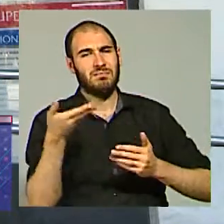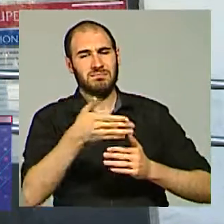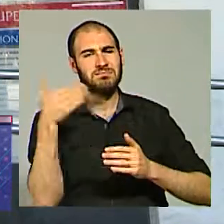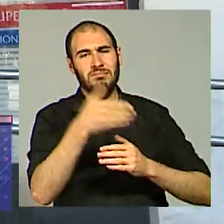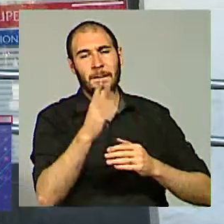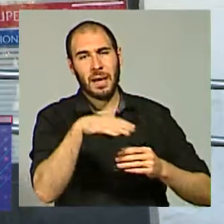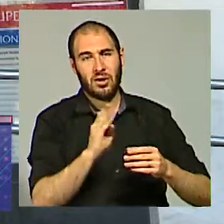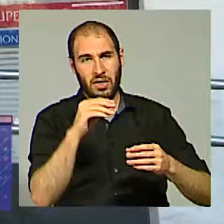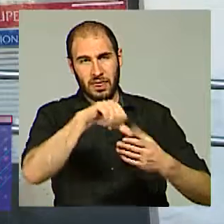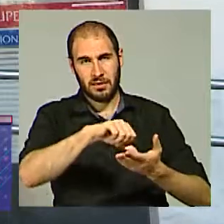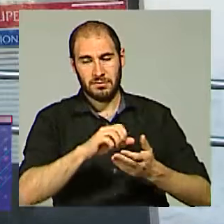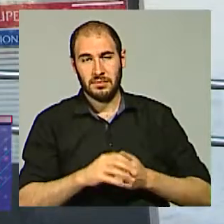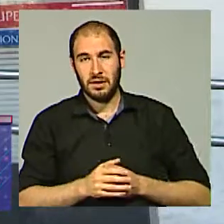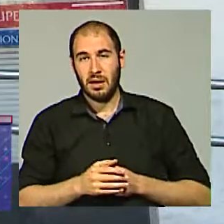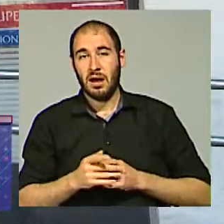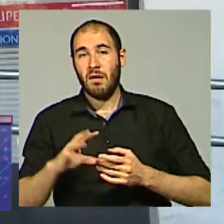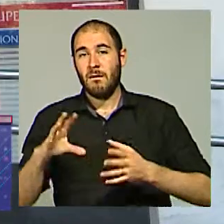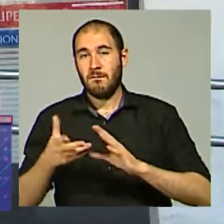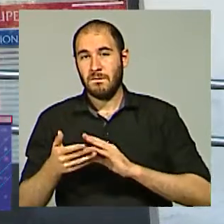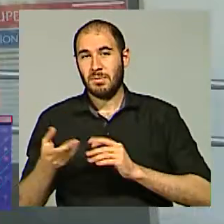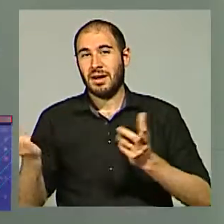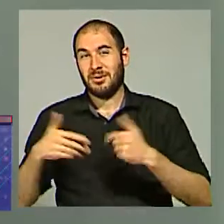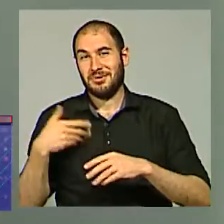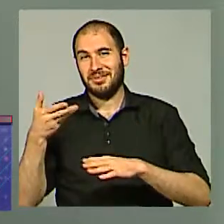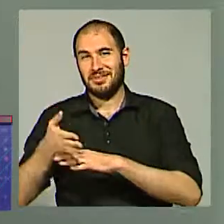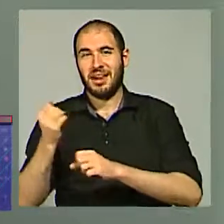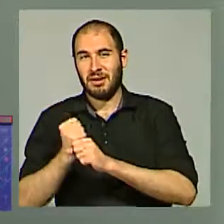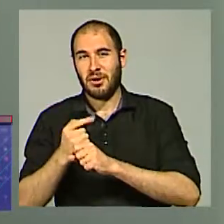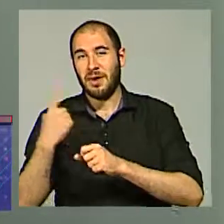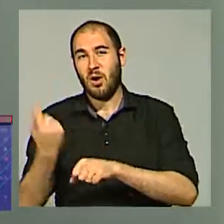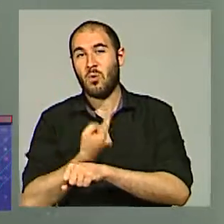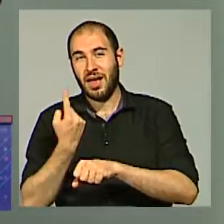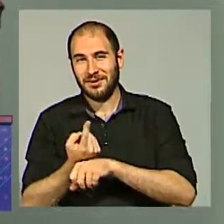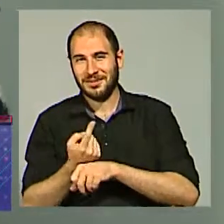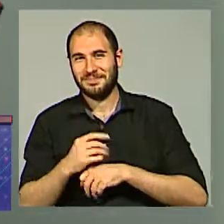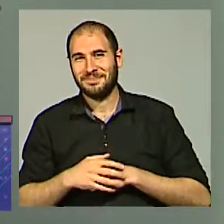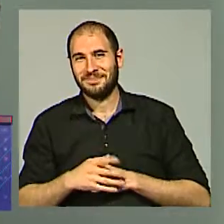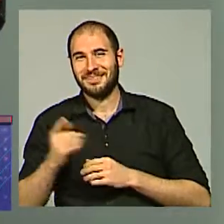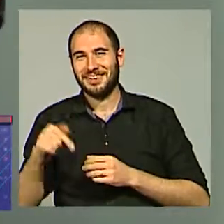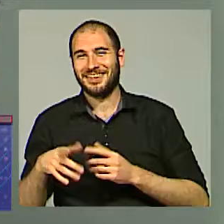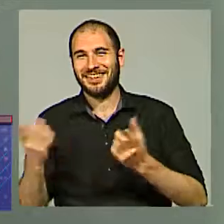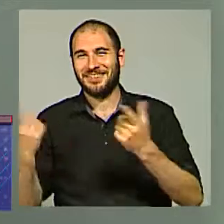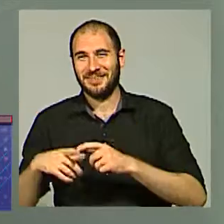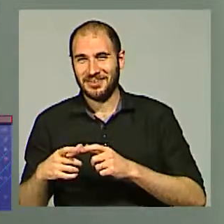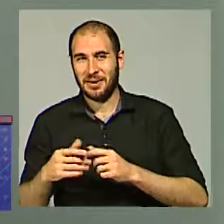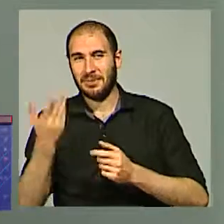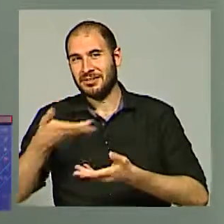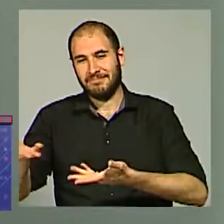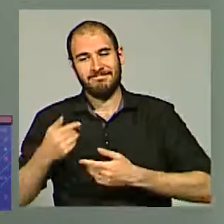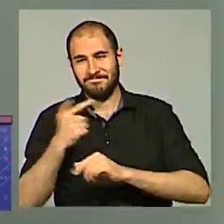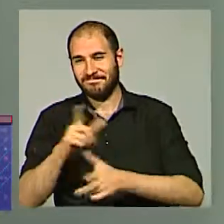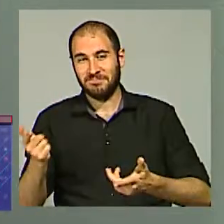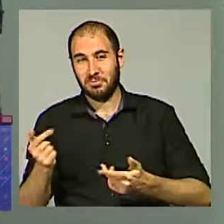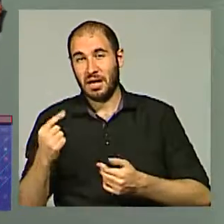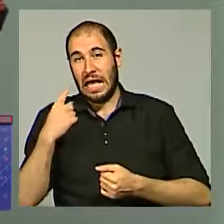y los usuarios de los bancos recordamos que la modalidad de asamblea es ir a trabajar pero durante esa hora en la cual se hacen las asambleas no hay atención al público todavía